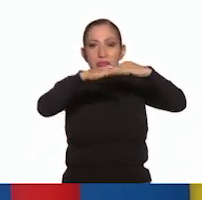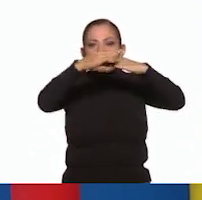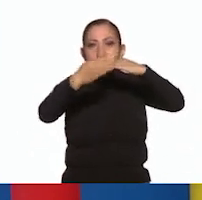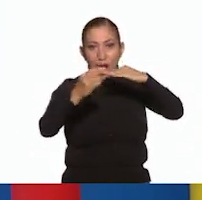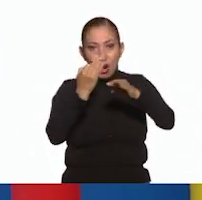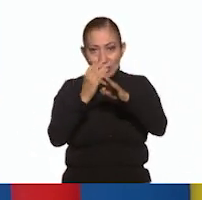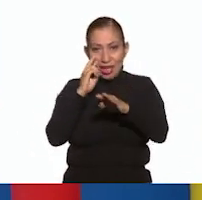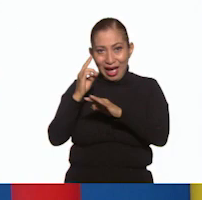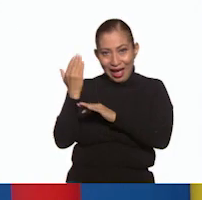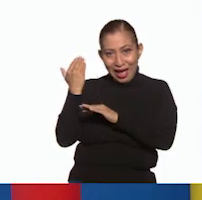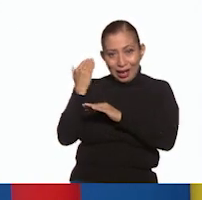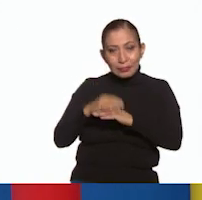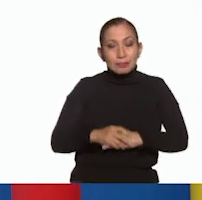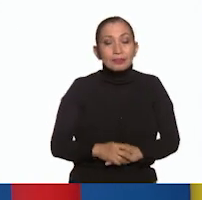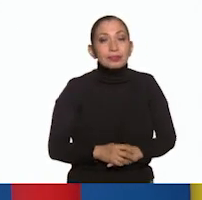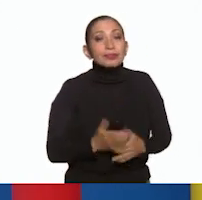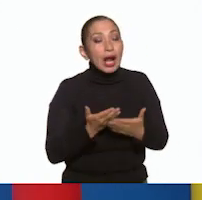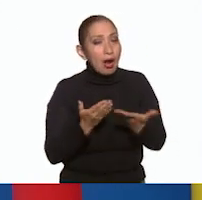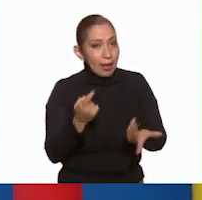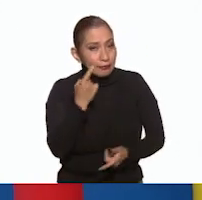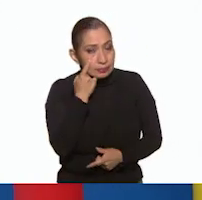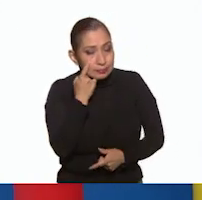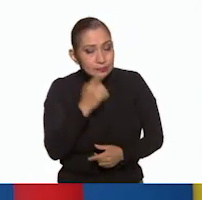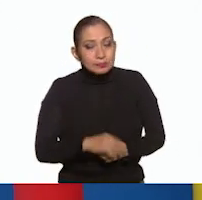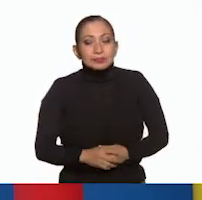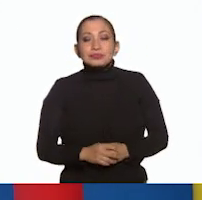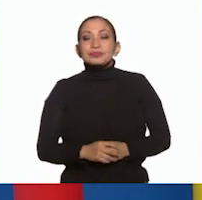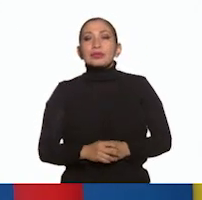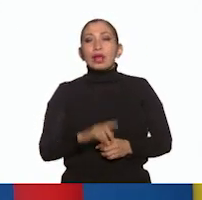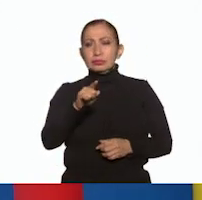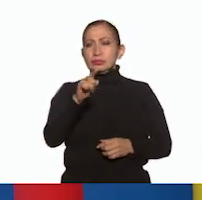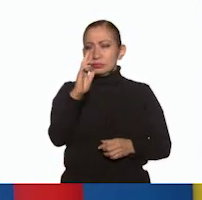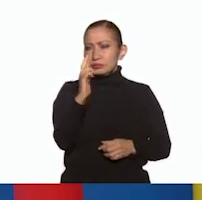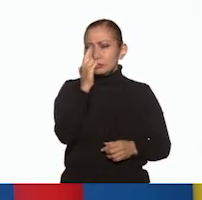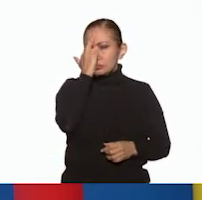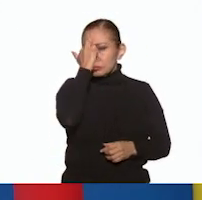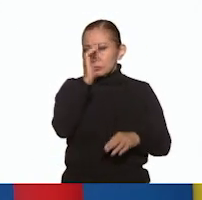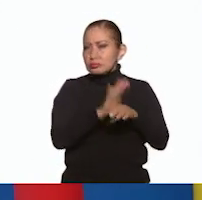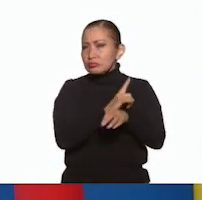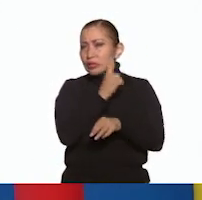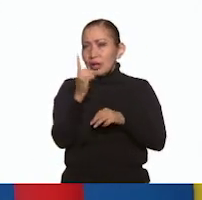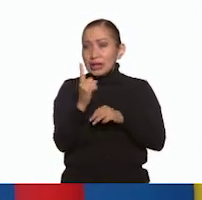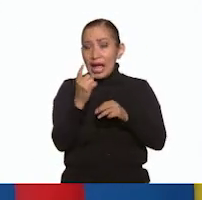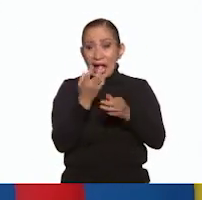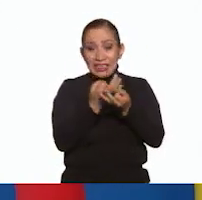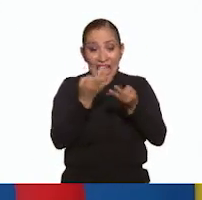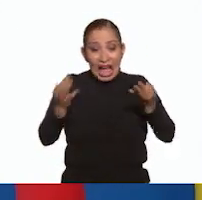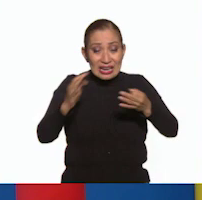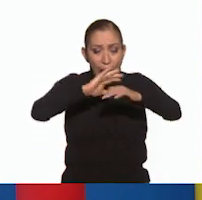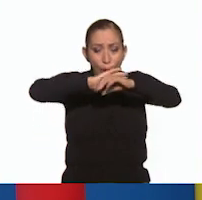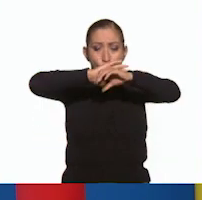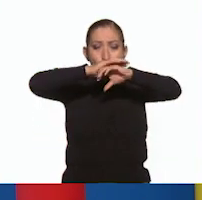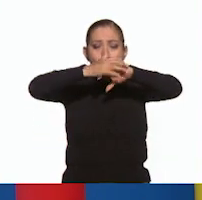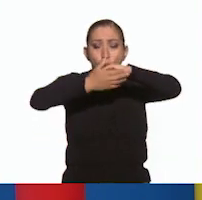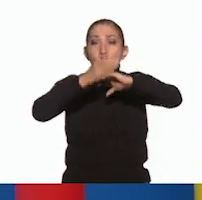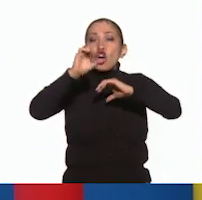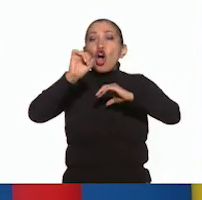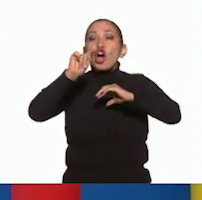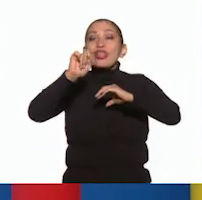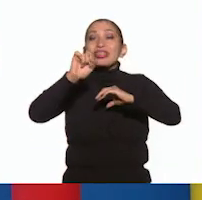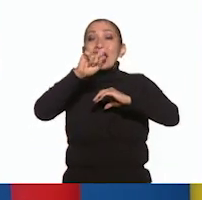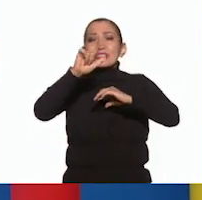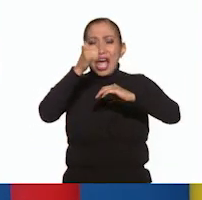que acabamos de describir. Ahora, Larisa, ¿recuerdas por qué la corteza terrestre está fragmentada